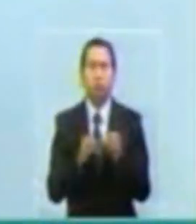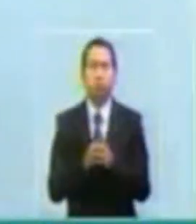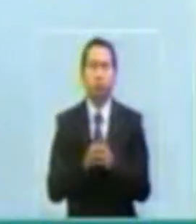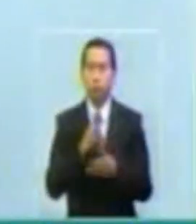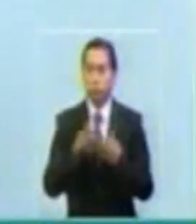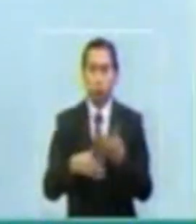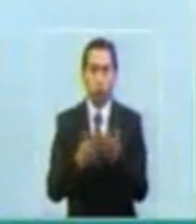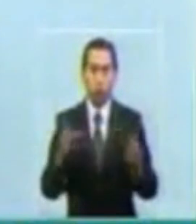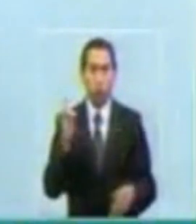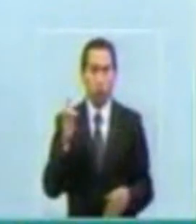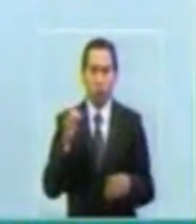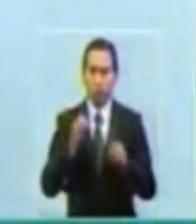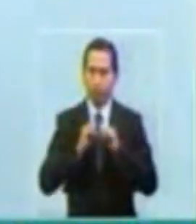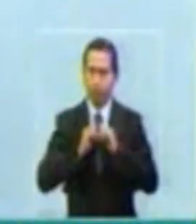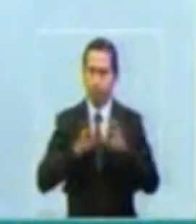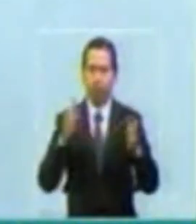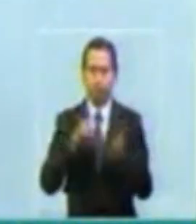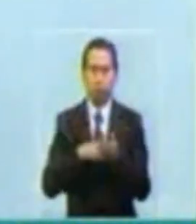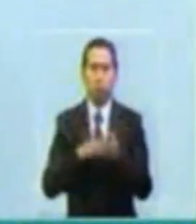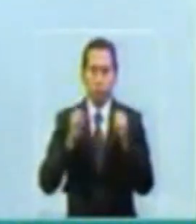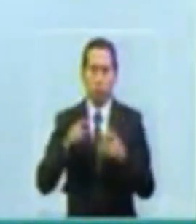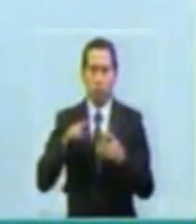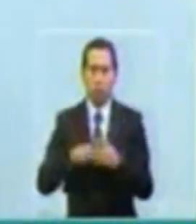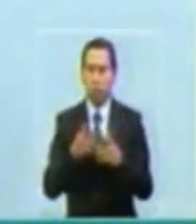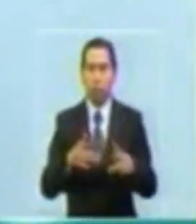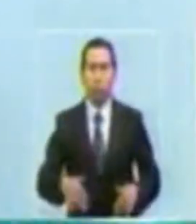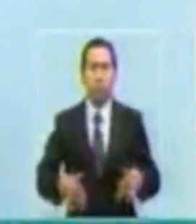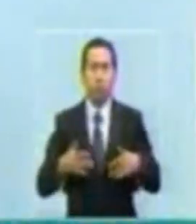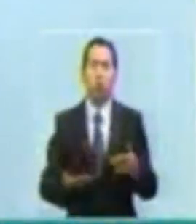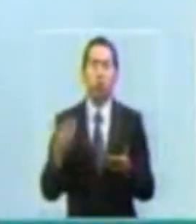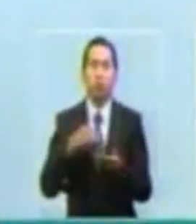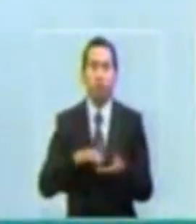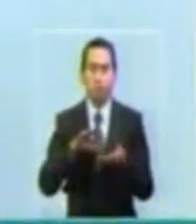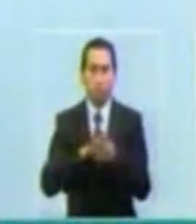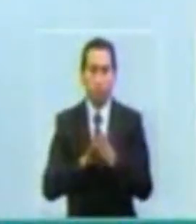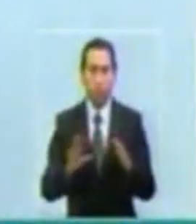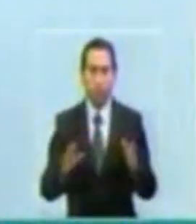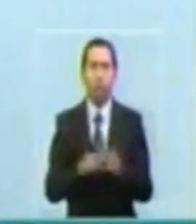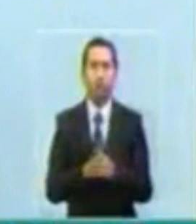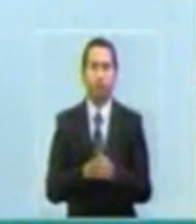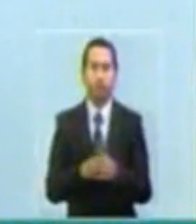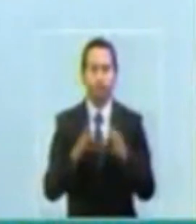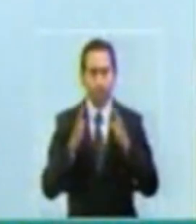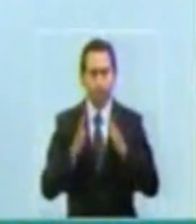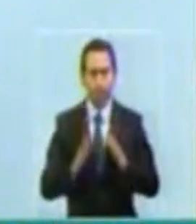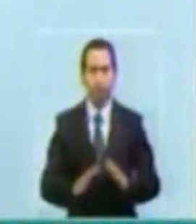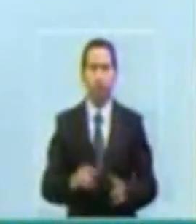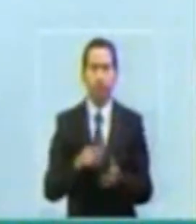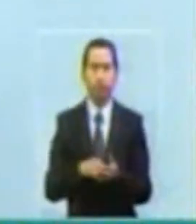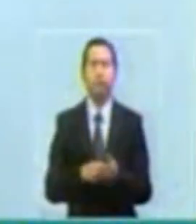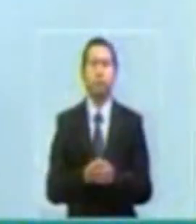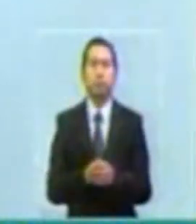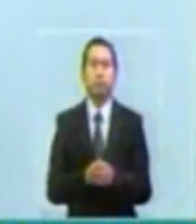al pueblo boliviano, podemos empezar a vivir nuevamente en paz, con esa tranquilidad, que